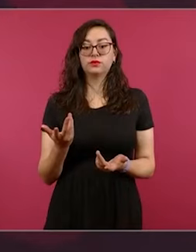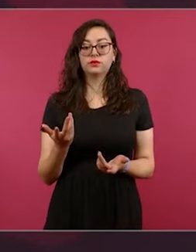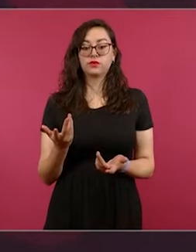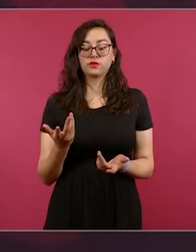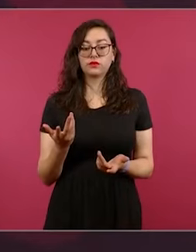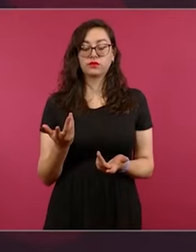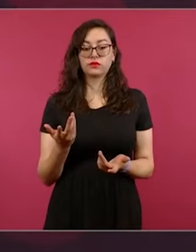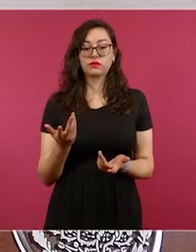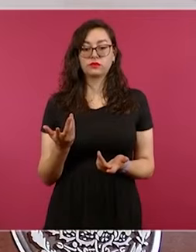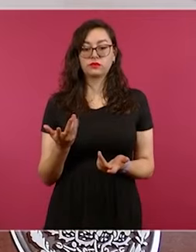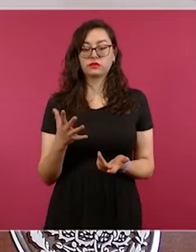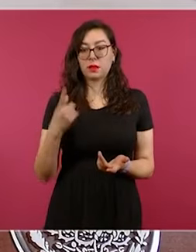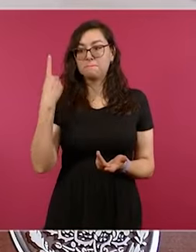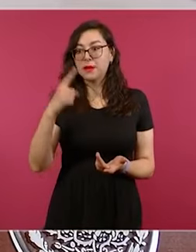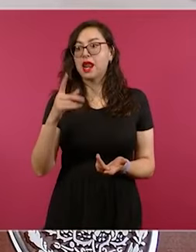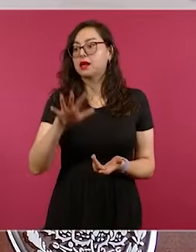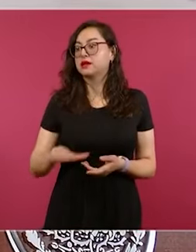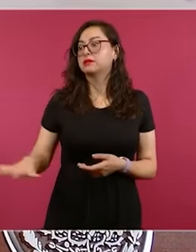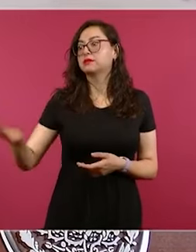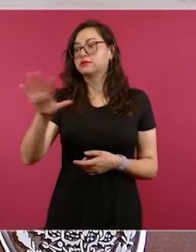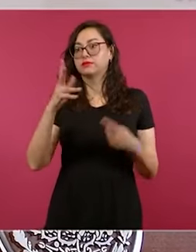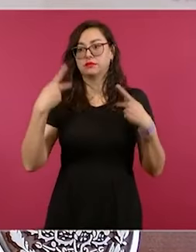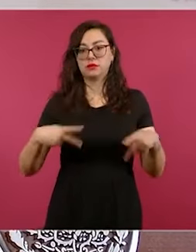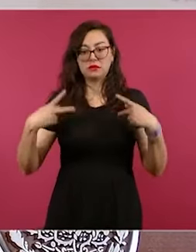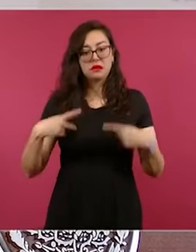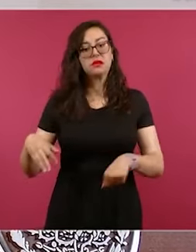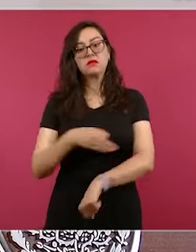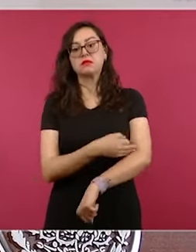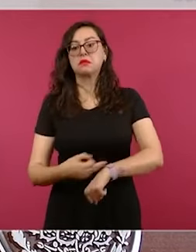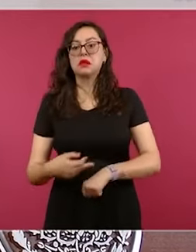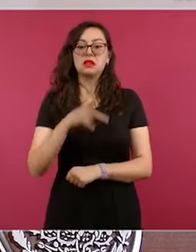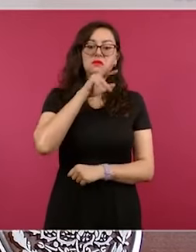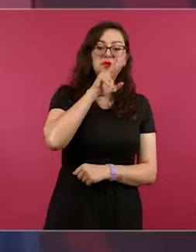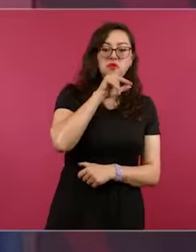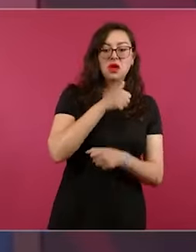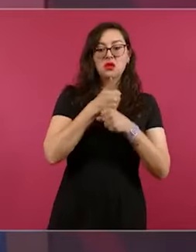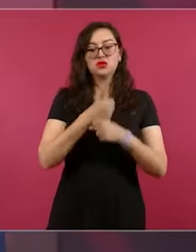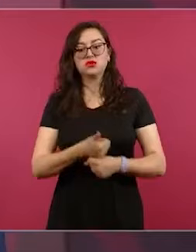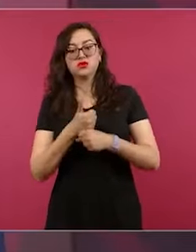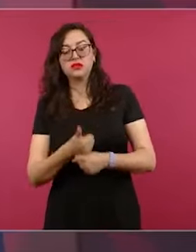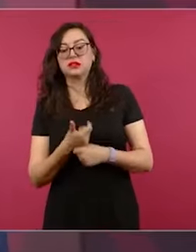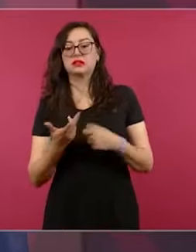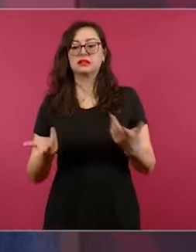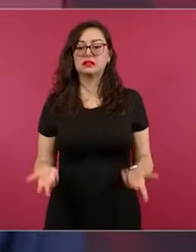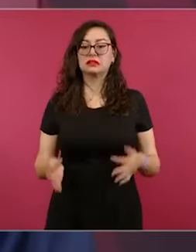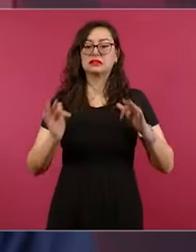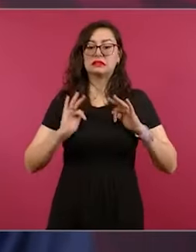darle tranquilidad a familiares de